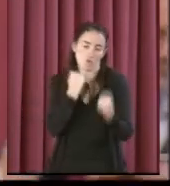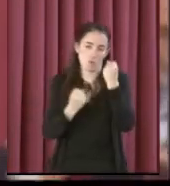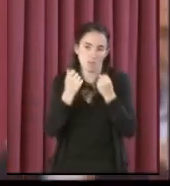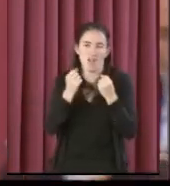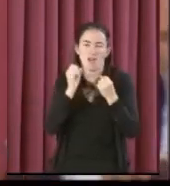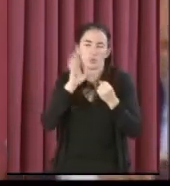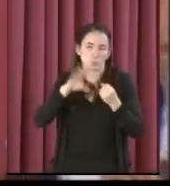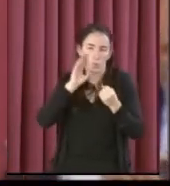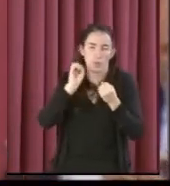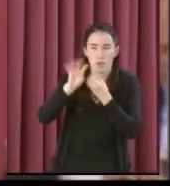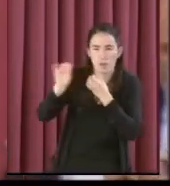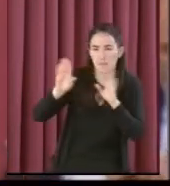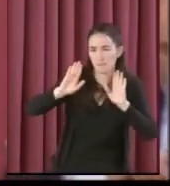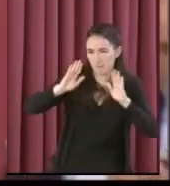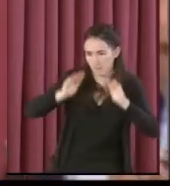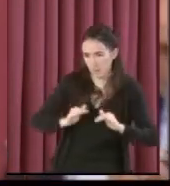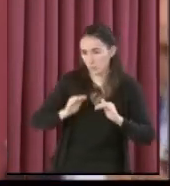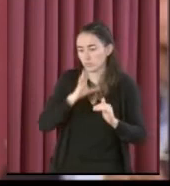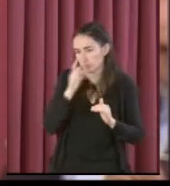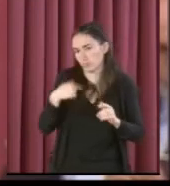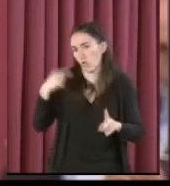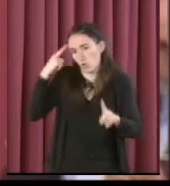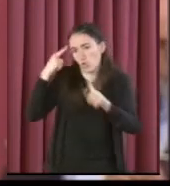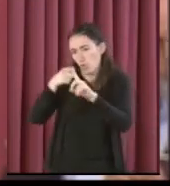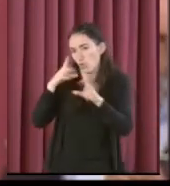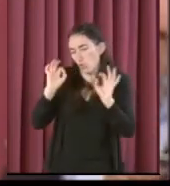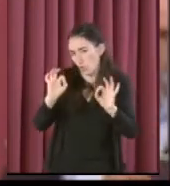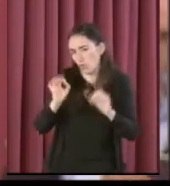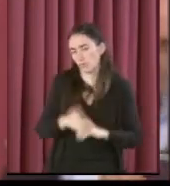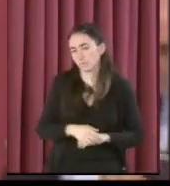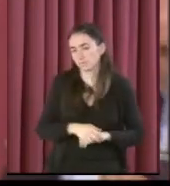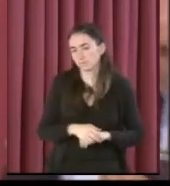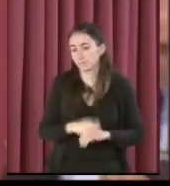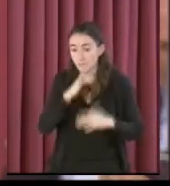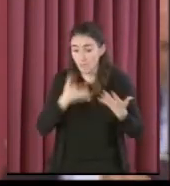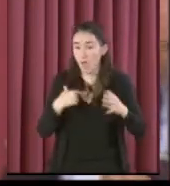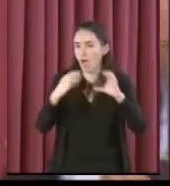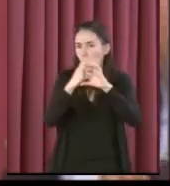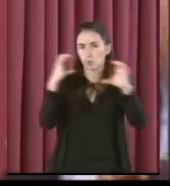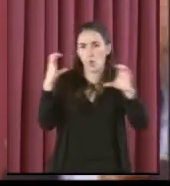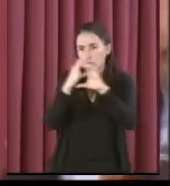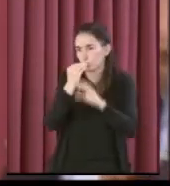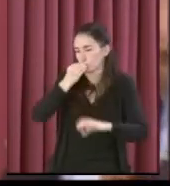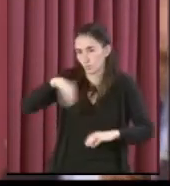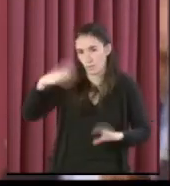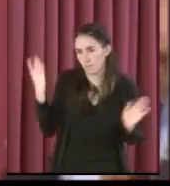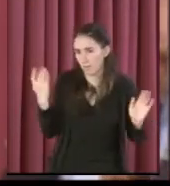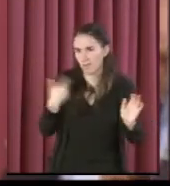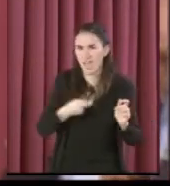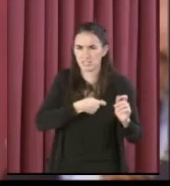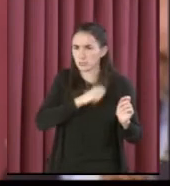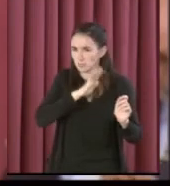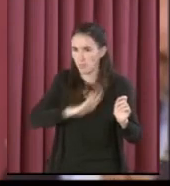Este, sin lugar a dudas, es nuestro modelo también de ciudad. Hoy tenemos un gran transporte urbano, como reconocen todos los estudios